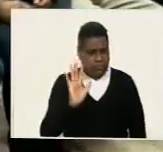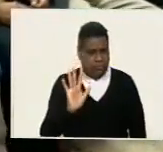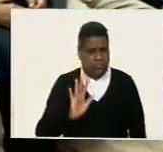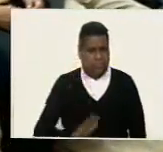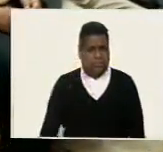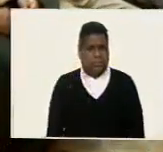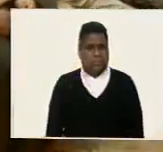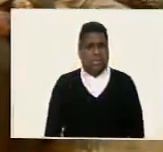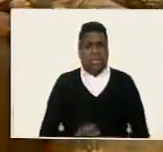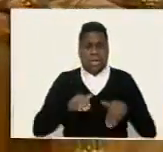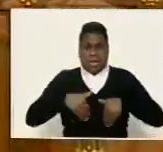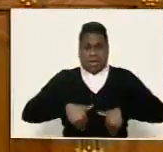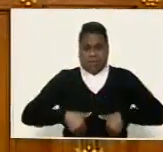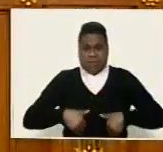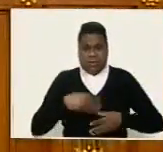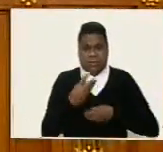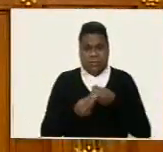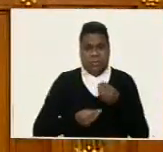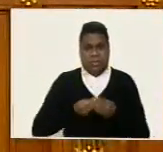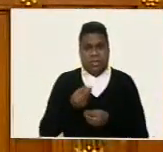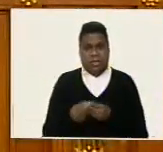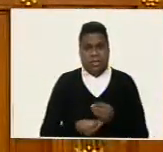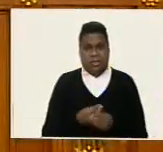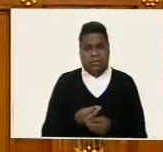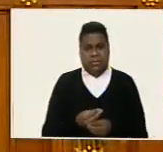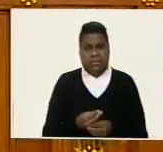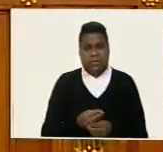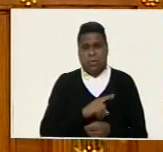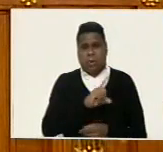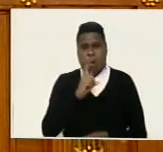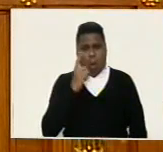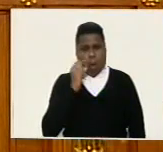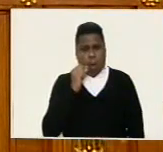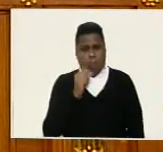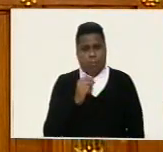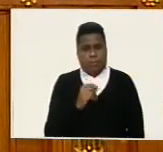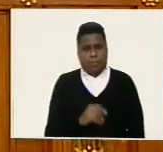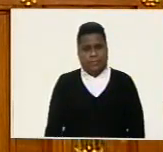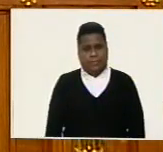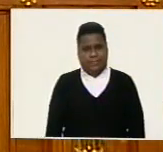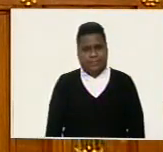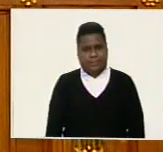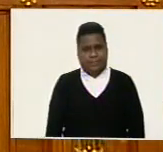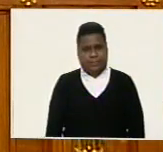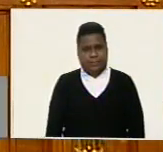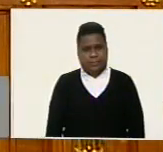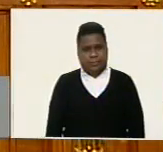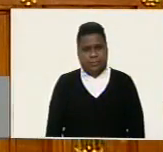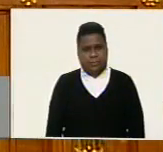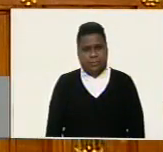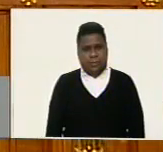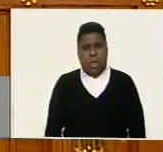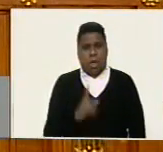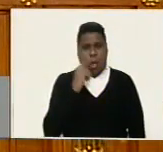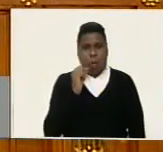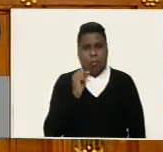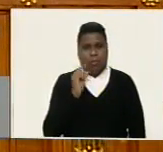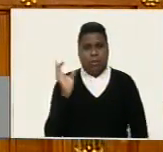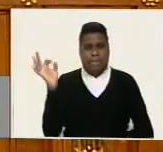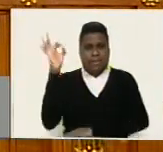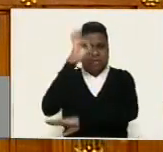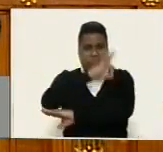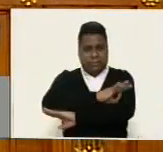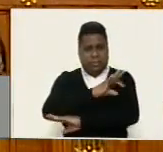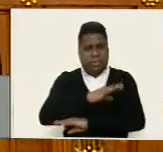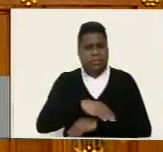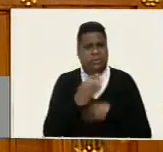el esfuerzo que hizo Pío Tamayo, un larense de excepción que representa